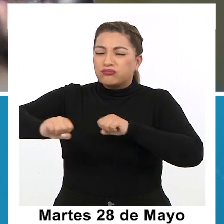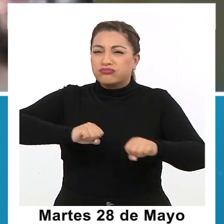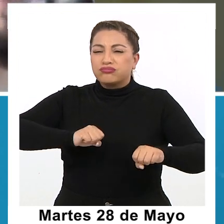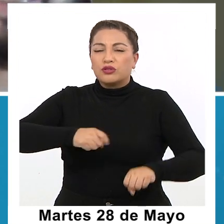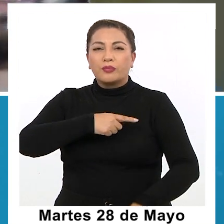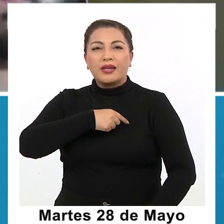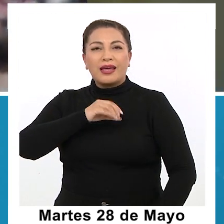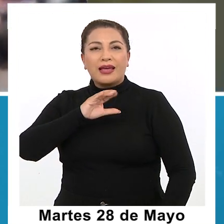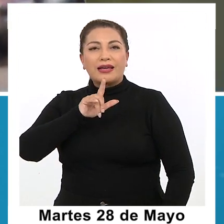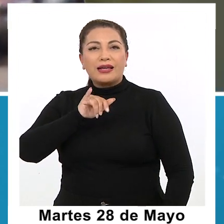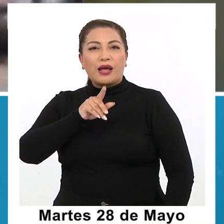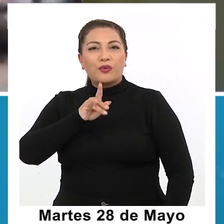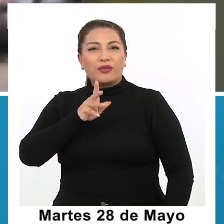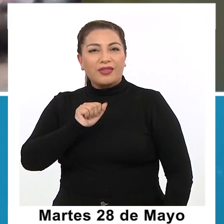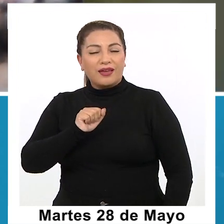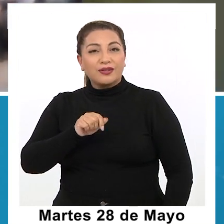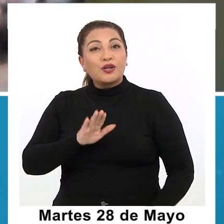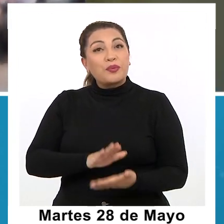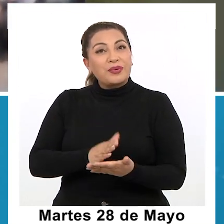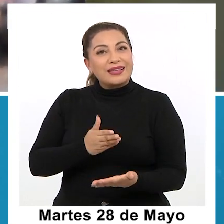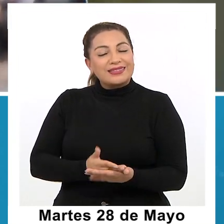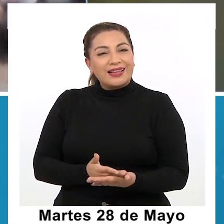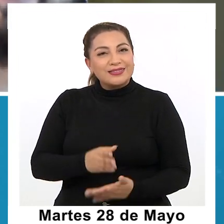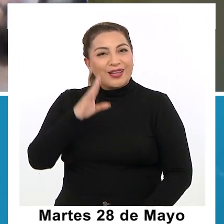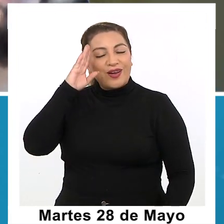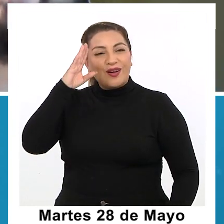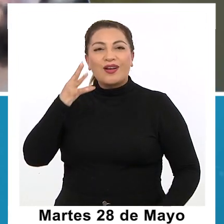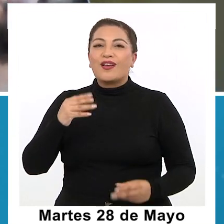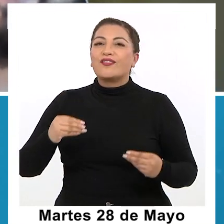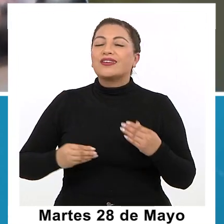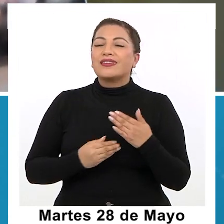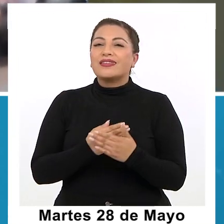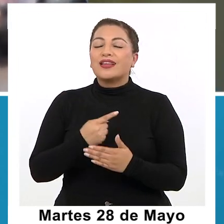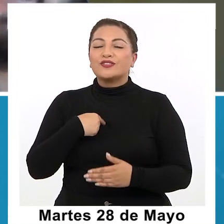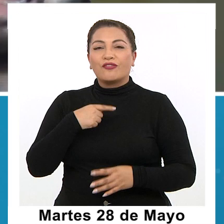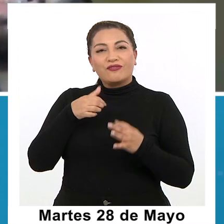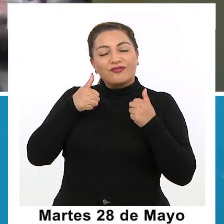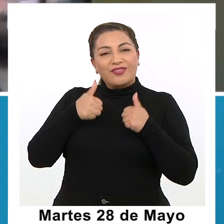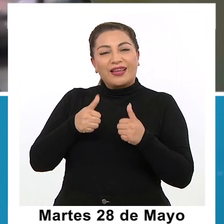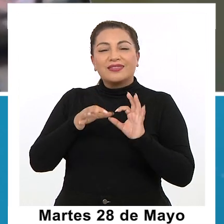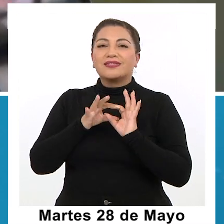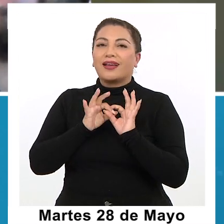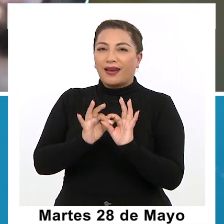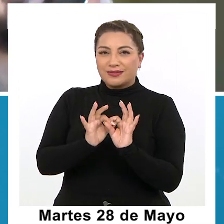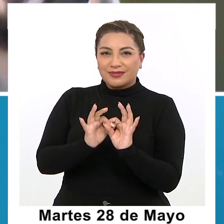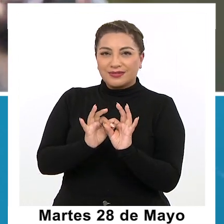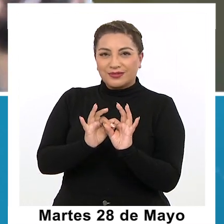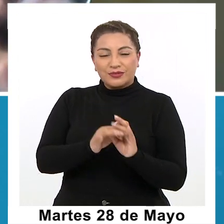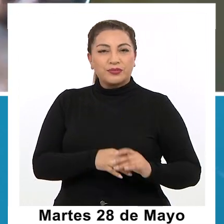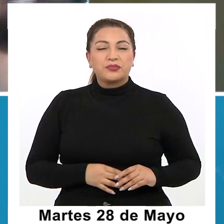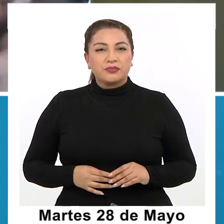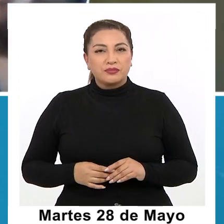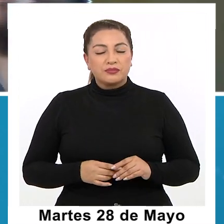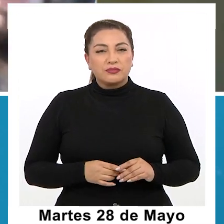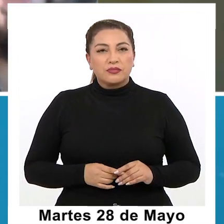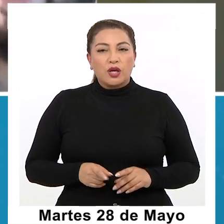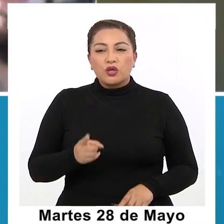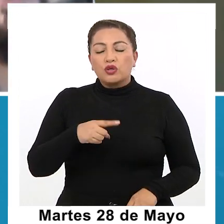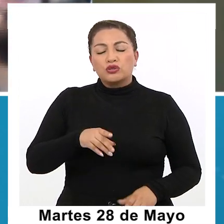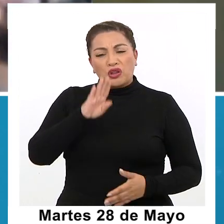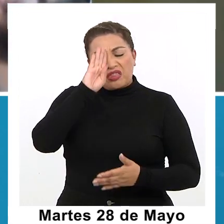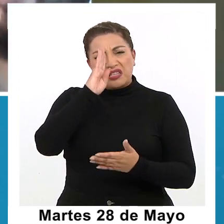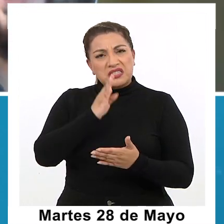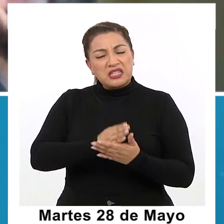Claudia Galás. ¿Cómo estás, Claudia? Hola, muy buen día, Cari. Muy bien, gracias. Eh, Decidimos